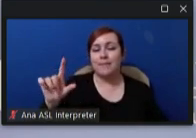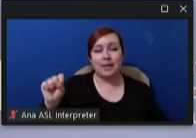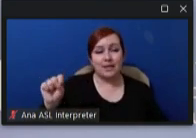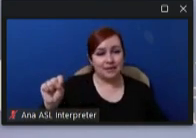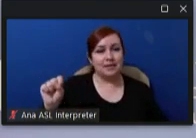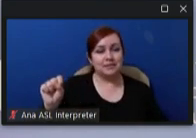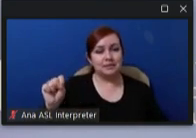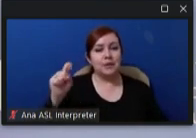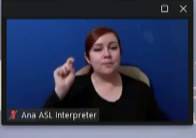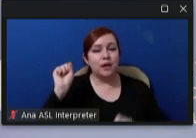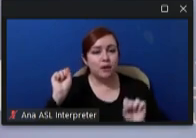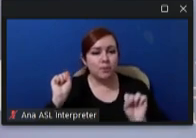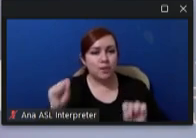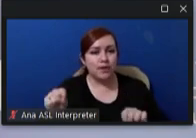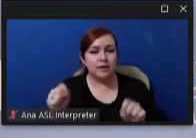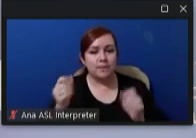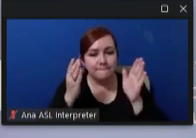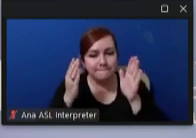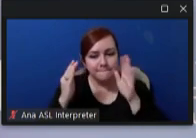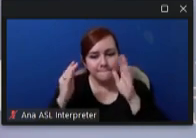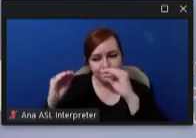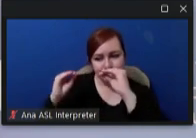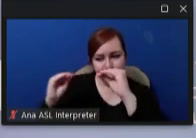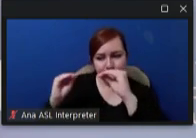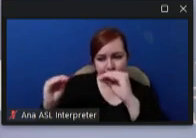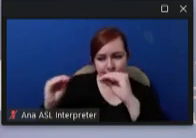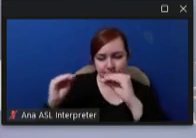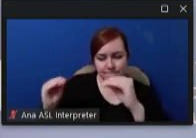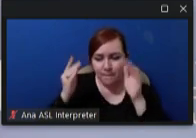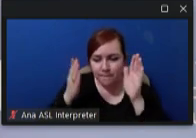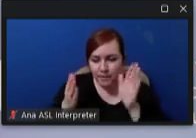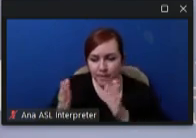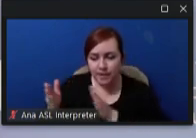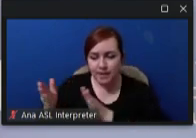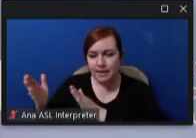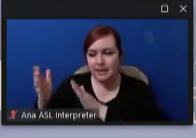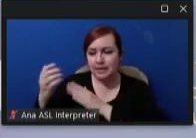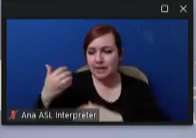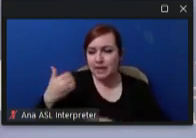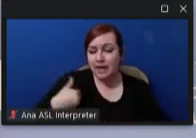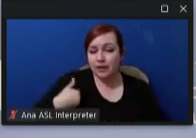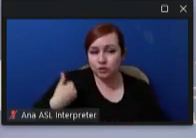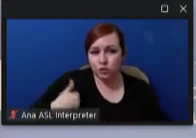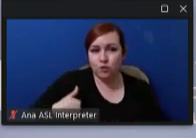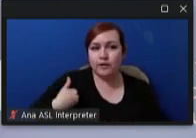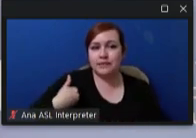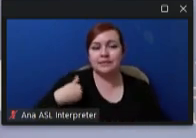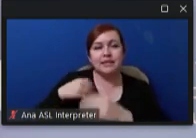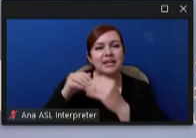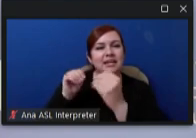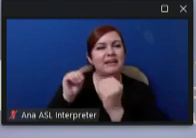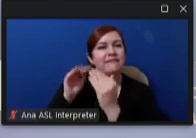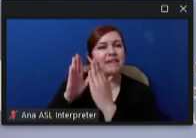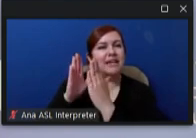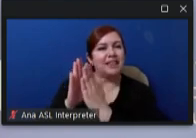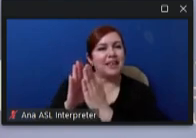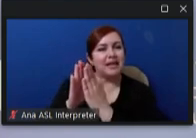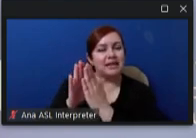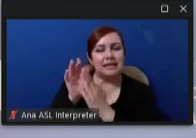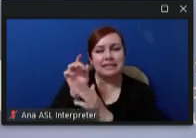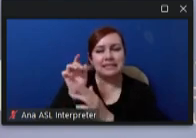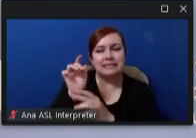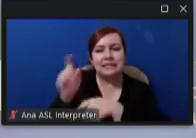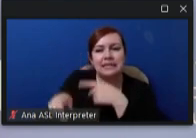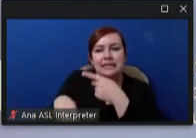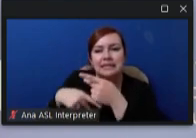la niñez, a la infancia, para enfrentar ese tipo de